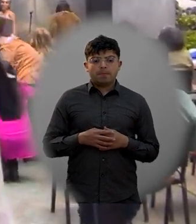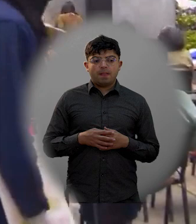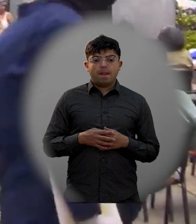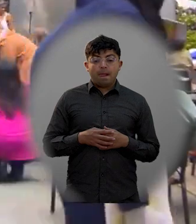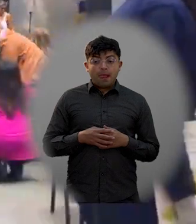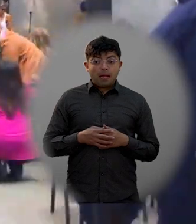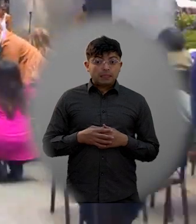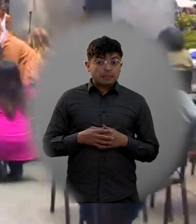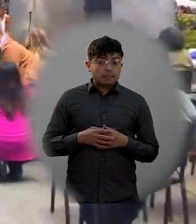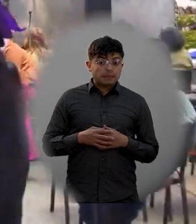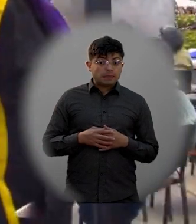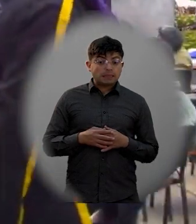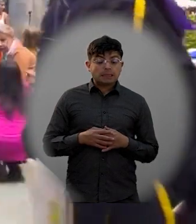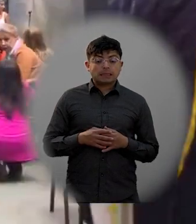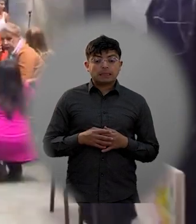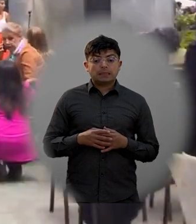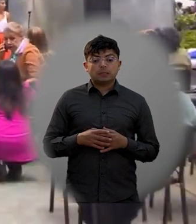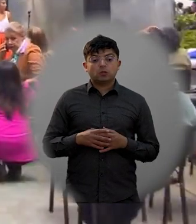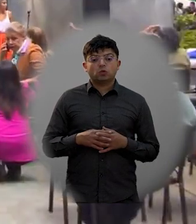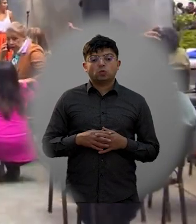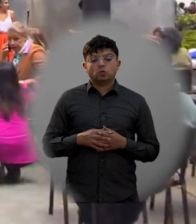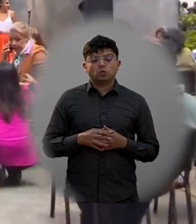sí, sí.